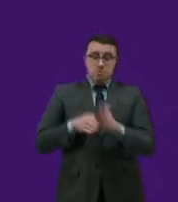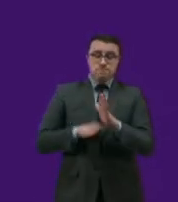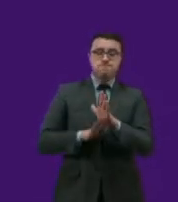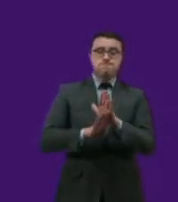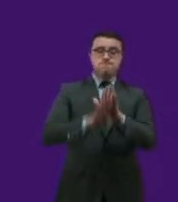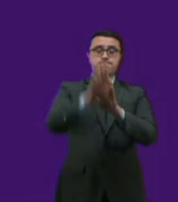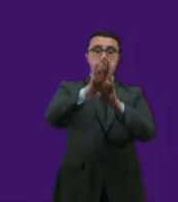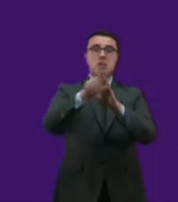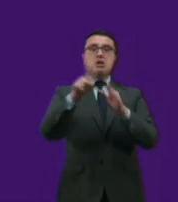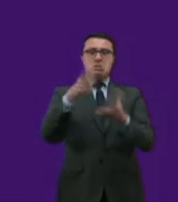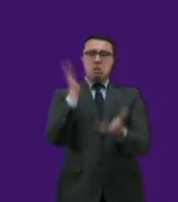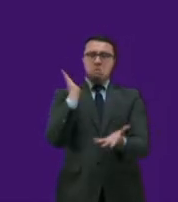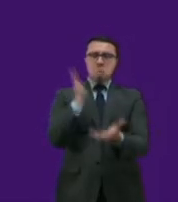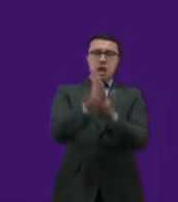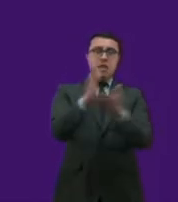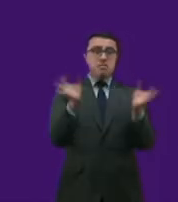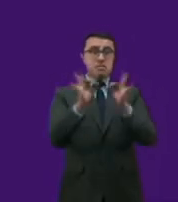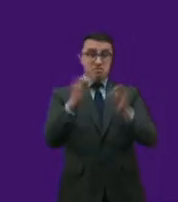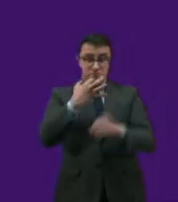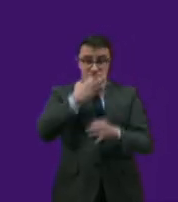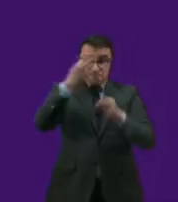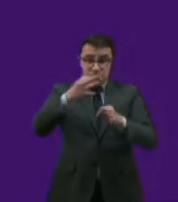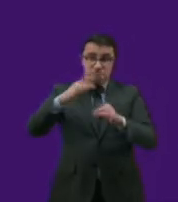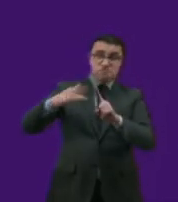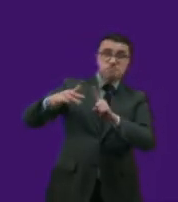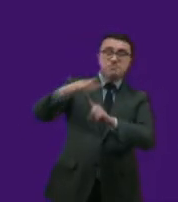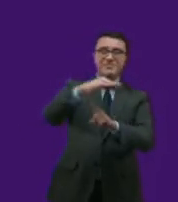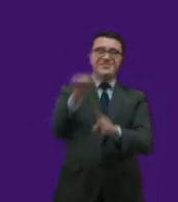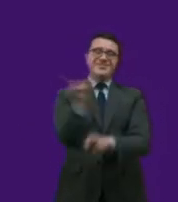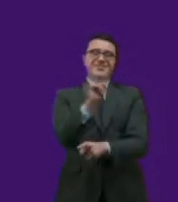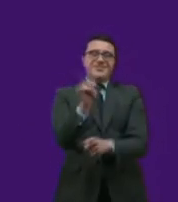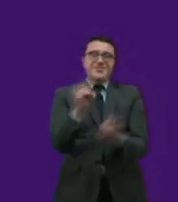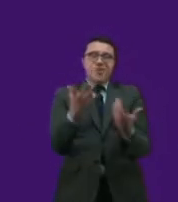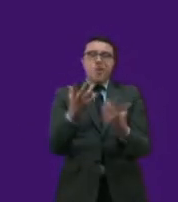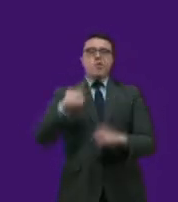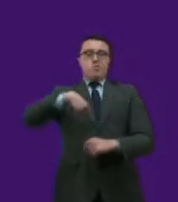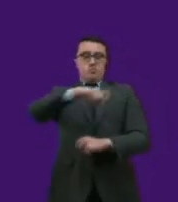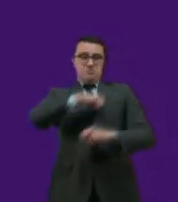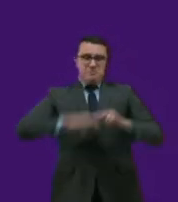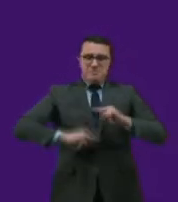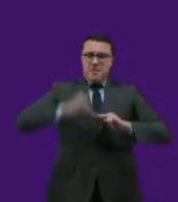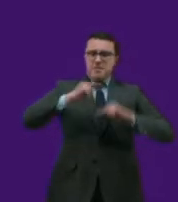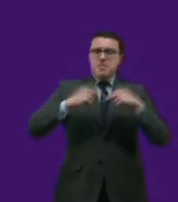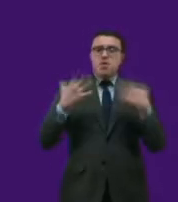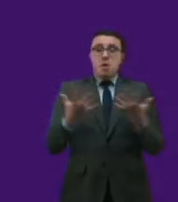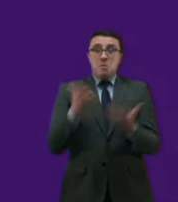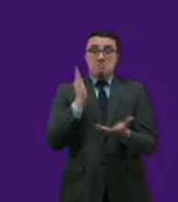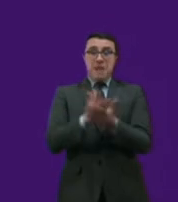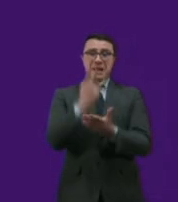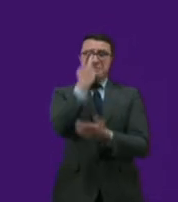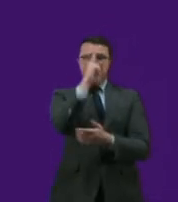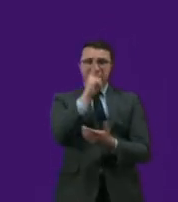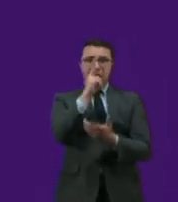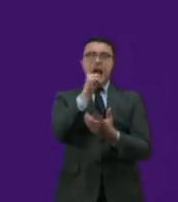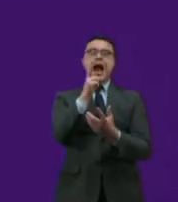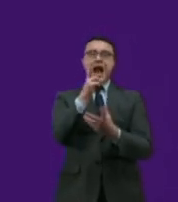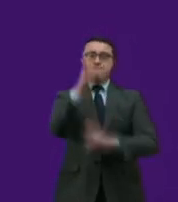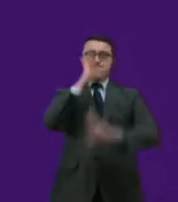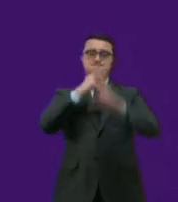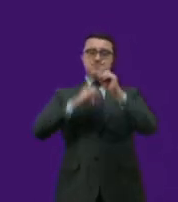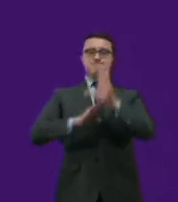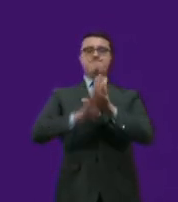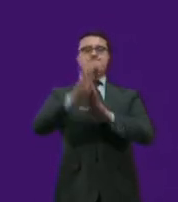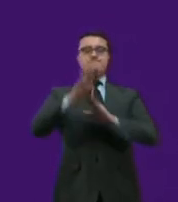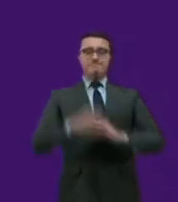el no fallar no es una realidad en nuestro mundo. Y nosotros lo construimos es a partir de las equivocaciones. Ahora, hay un principio.